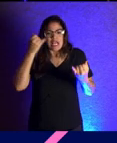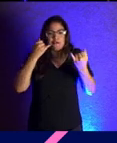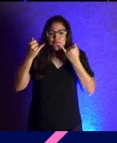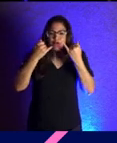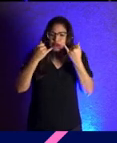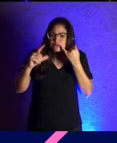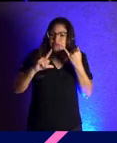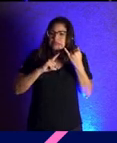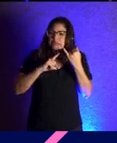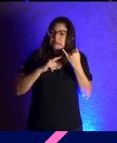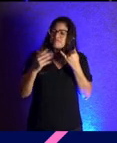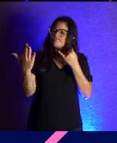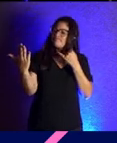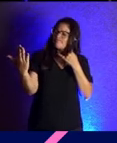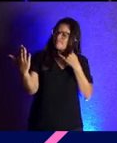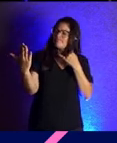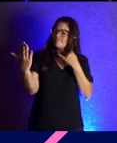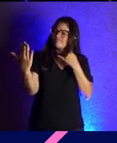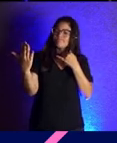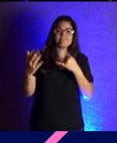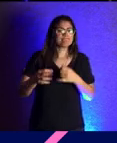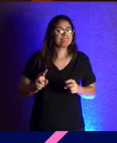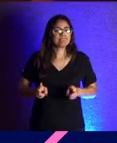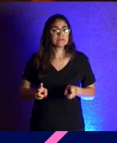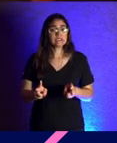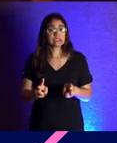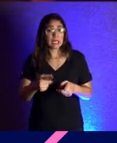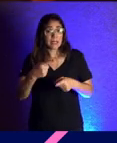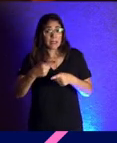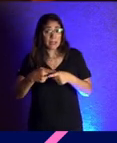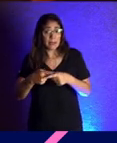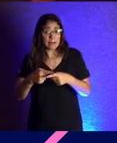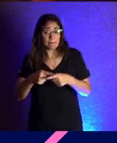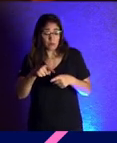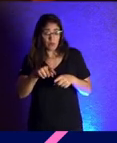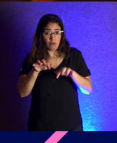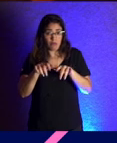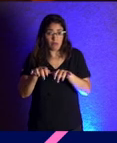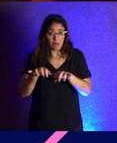para sacarlo porque hay una piedra digital también y que es una información